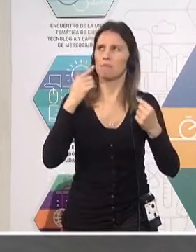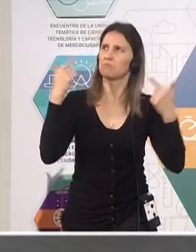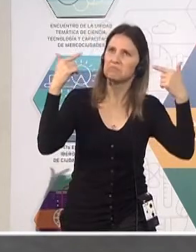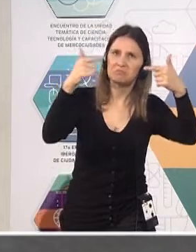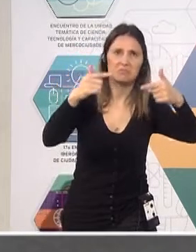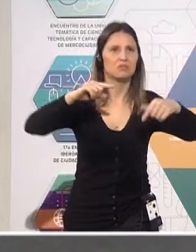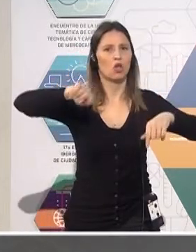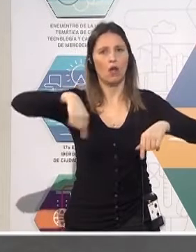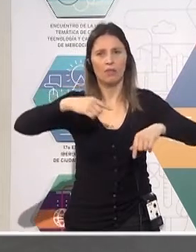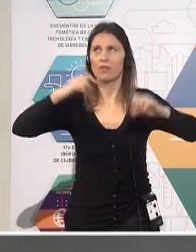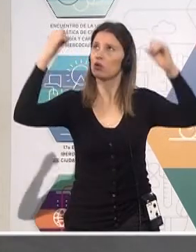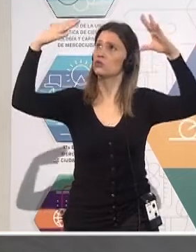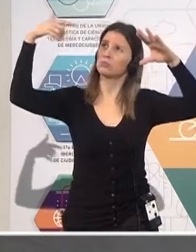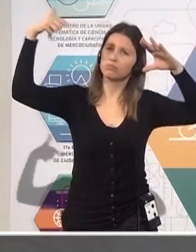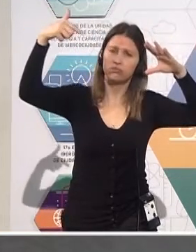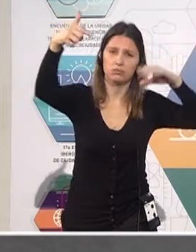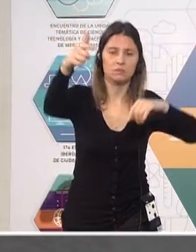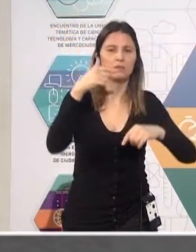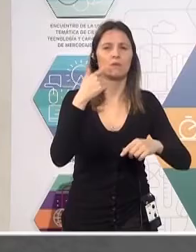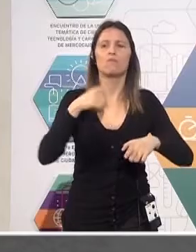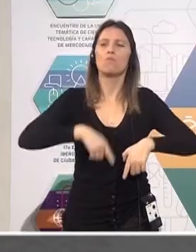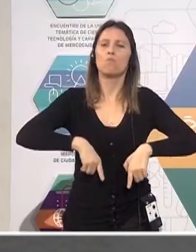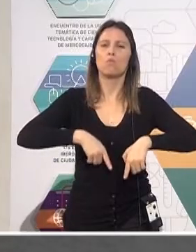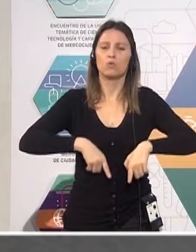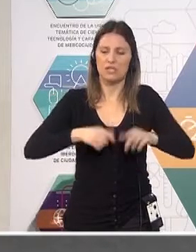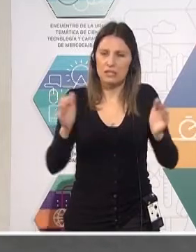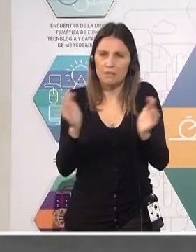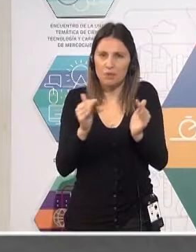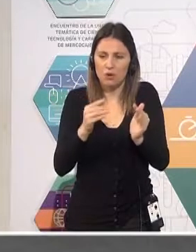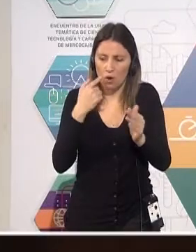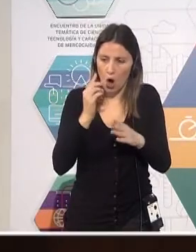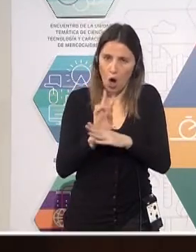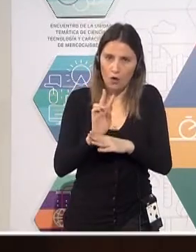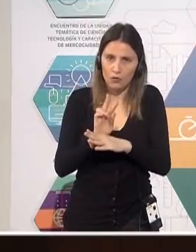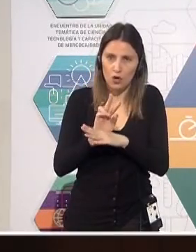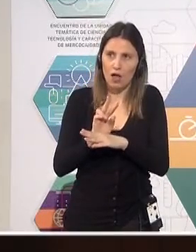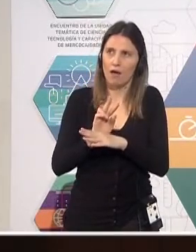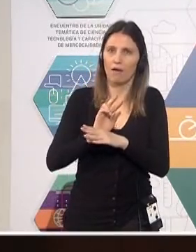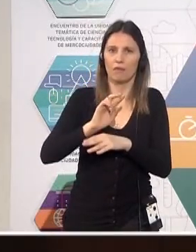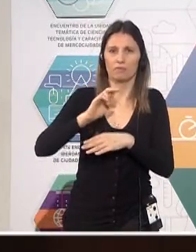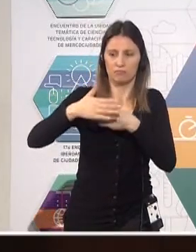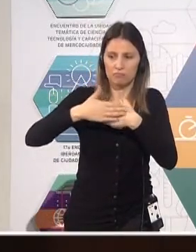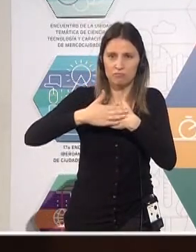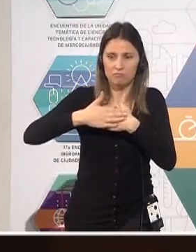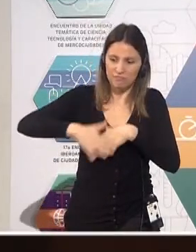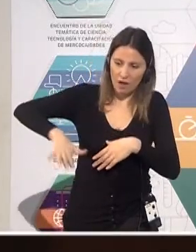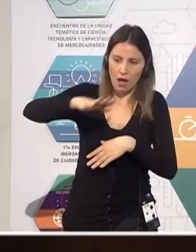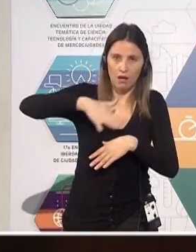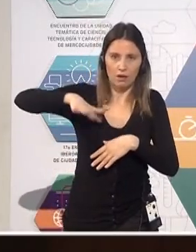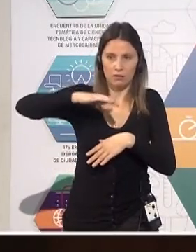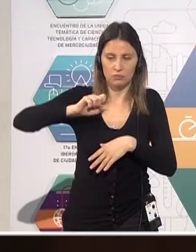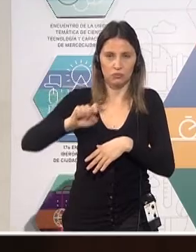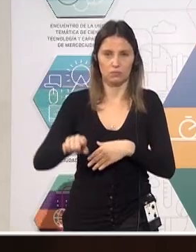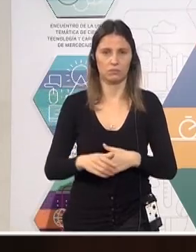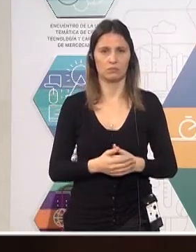por zonas cada municipio este va a poder controlar las luminarias de de su